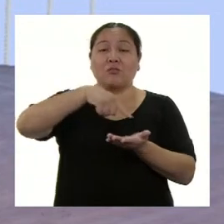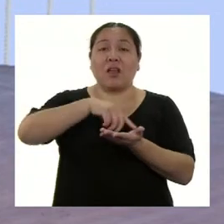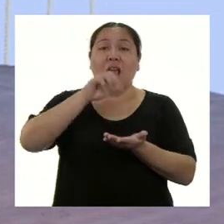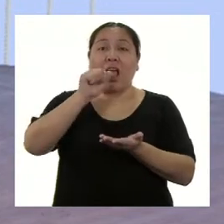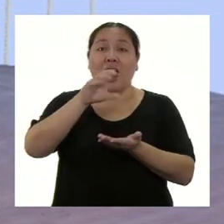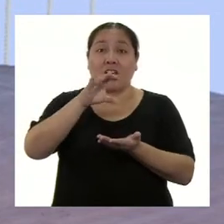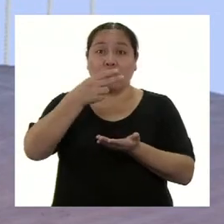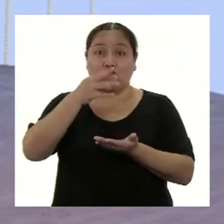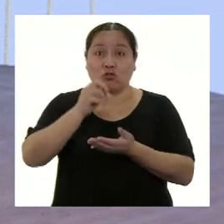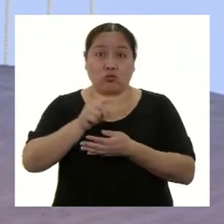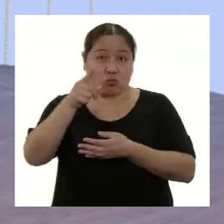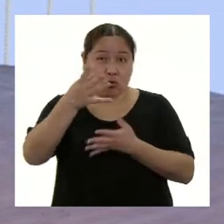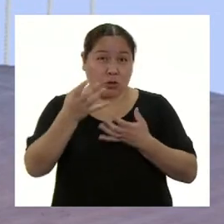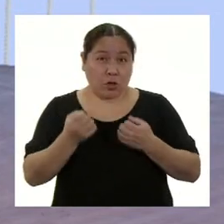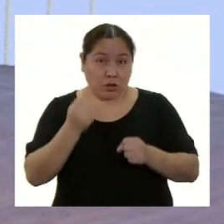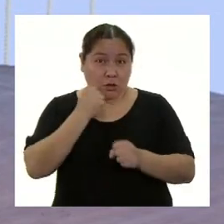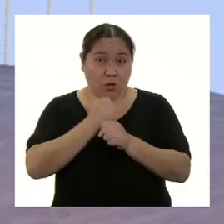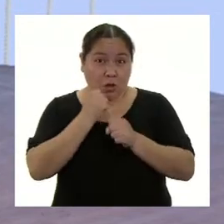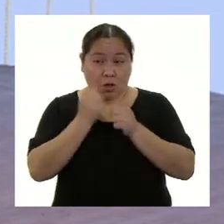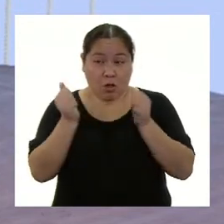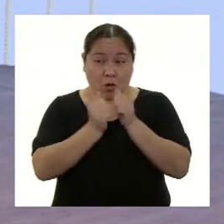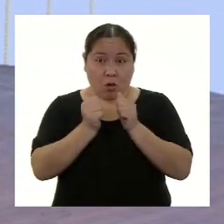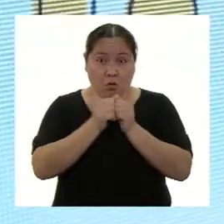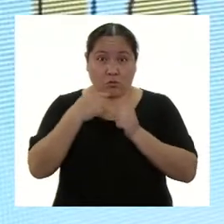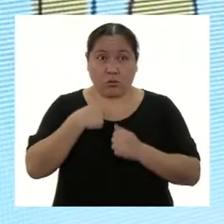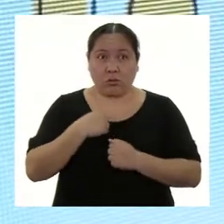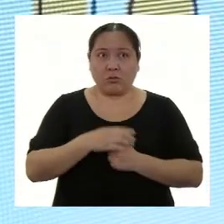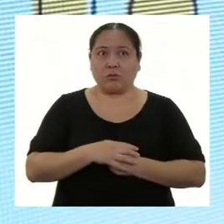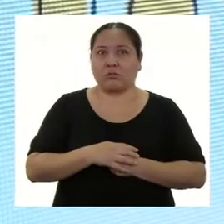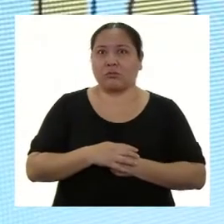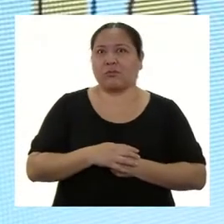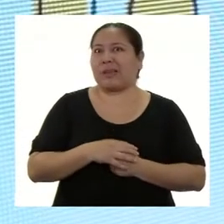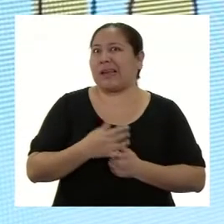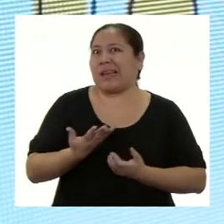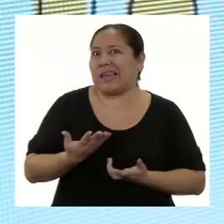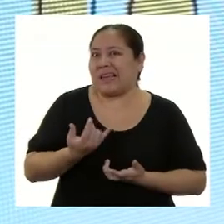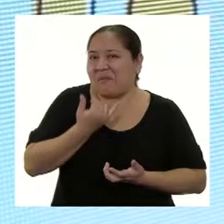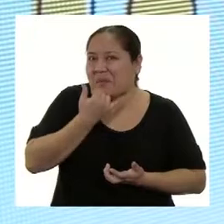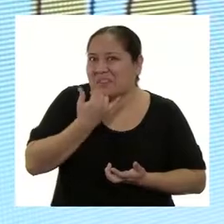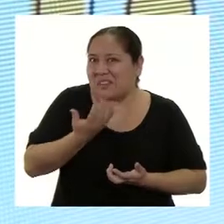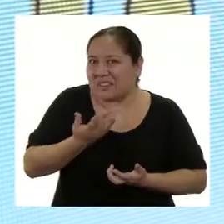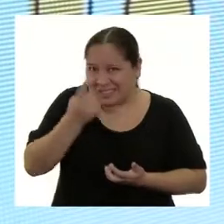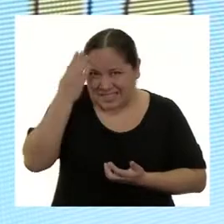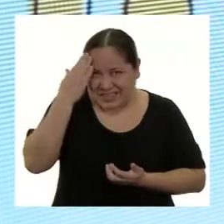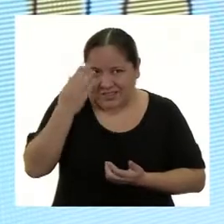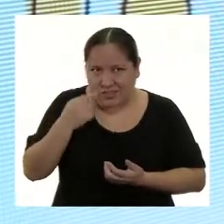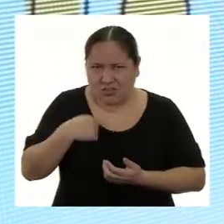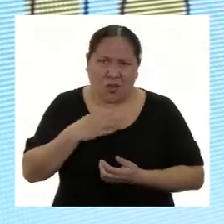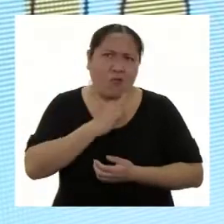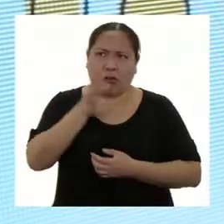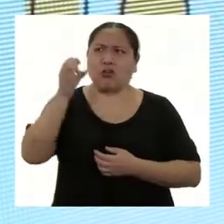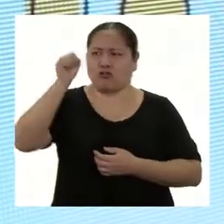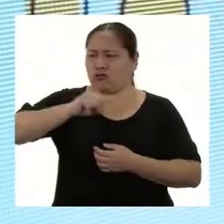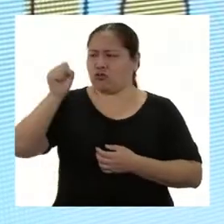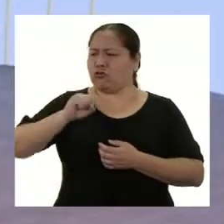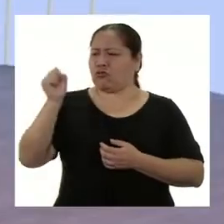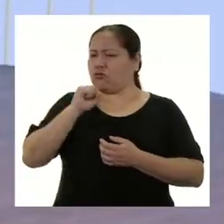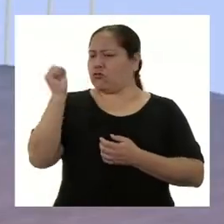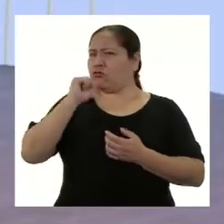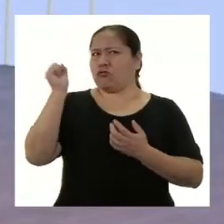¿Te interesaría trabajar conmigo? ¿Y qué creen que pasó? Me lancé nomás y le